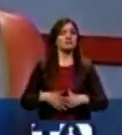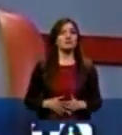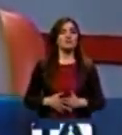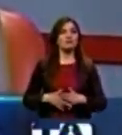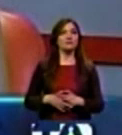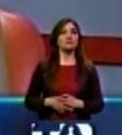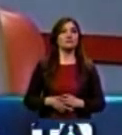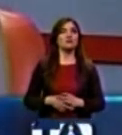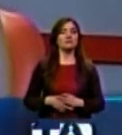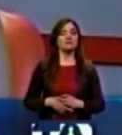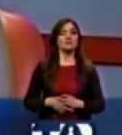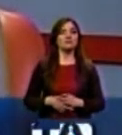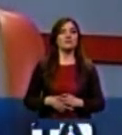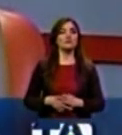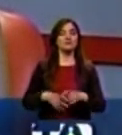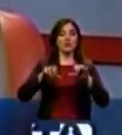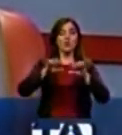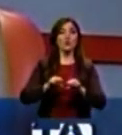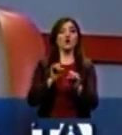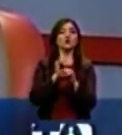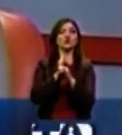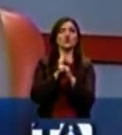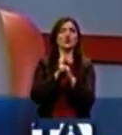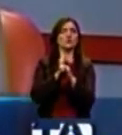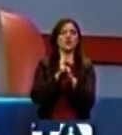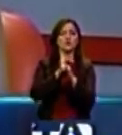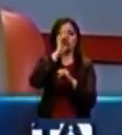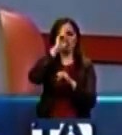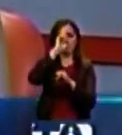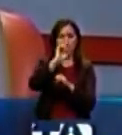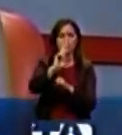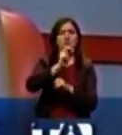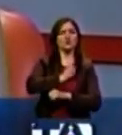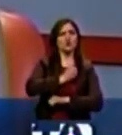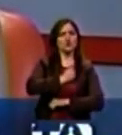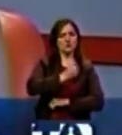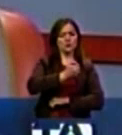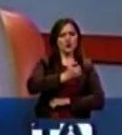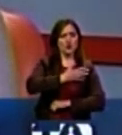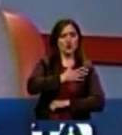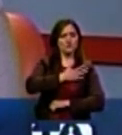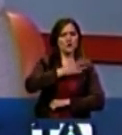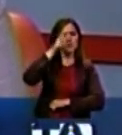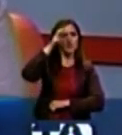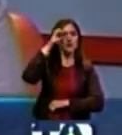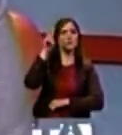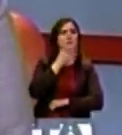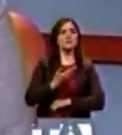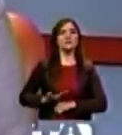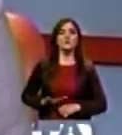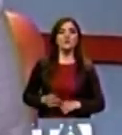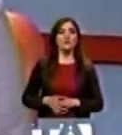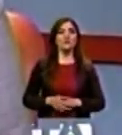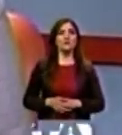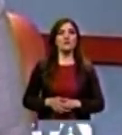a repetir, reivindicar la institucionalización y la parte de la credibilidad de la vicepresidencia de la República,